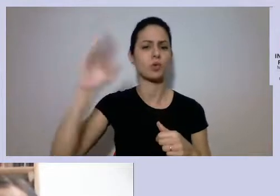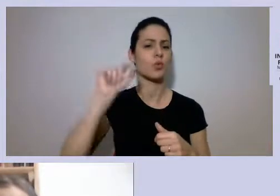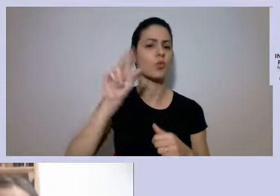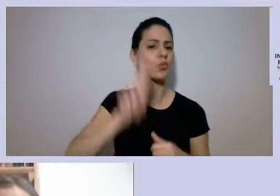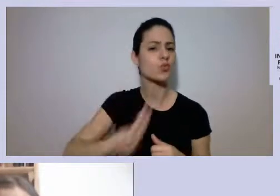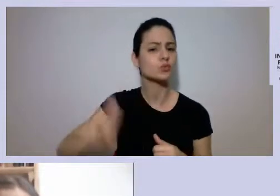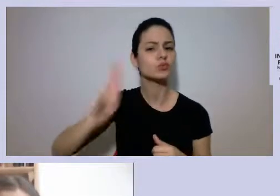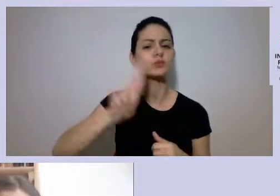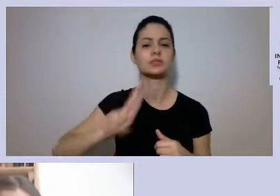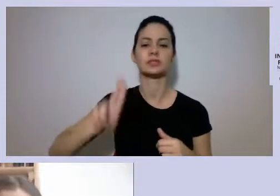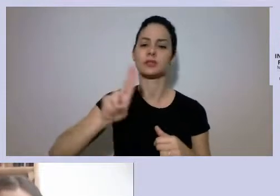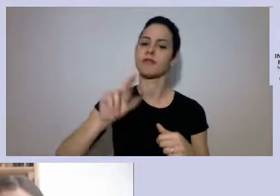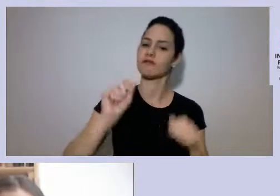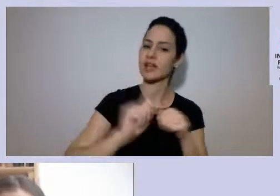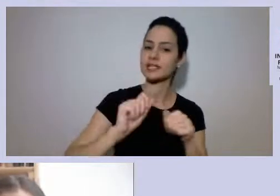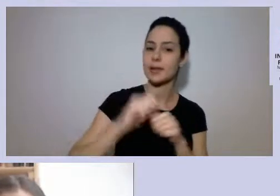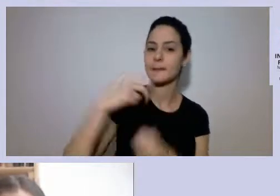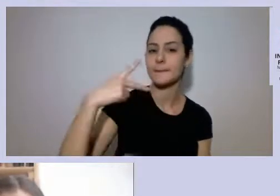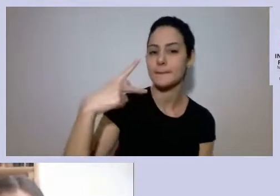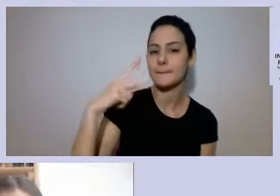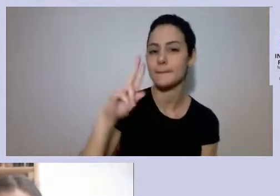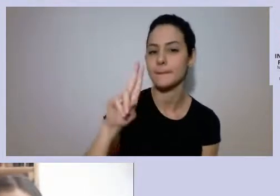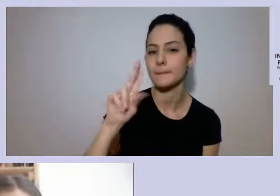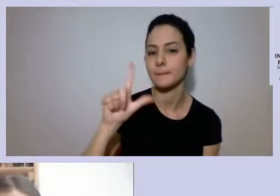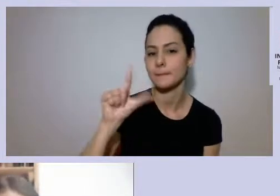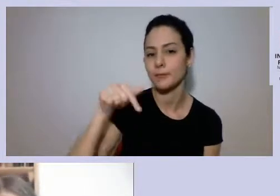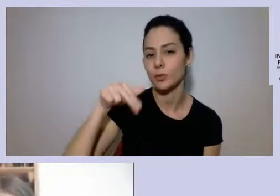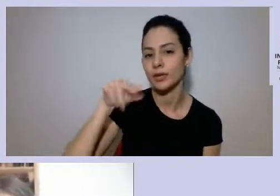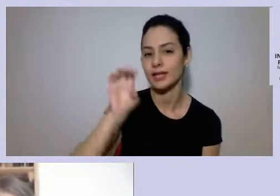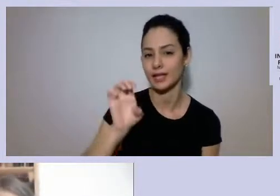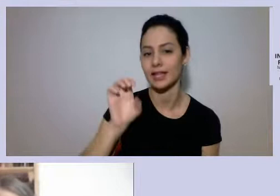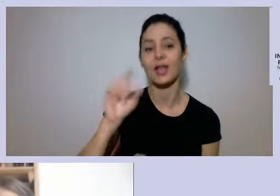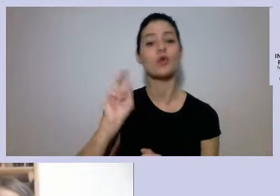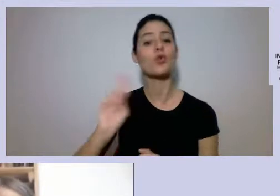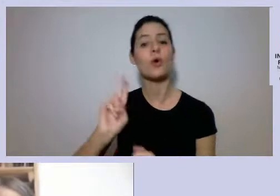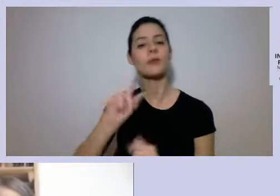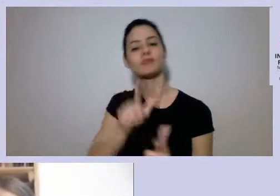para hacer el pulque, que son los llamados agaves pulqueros.